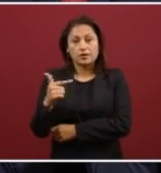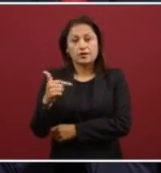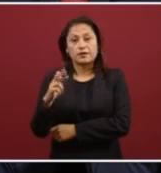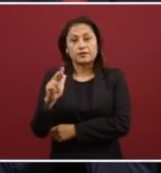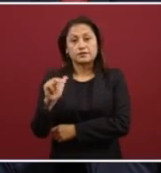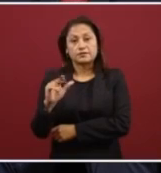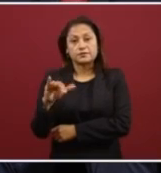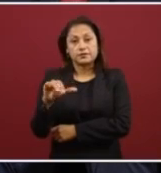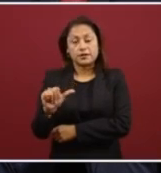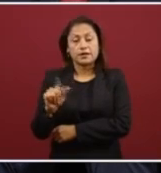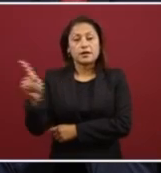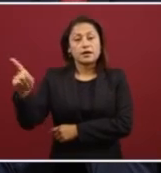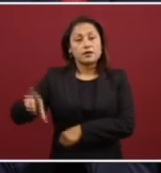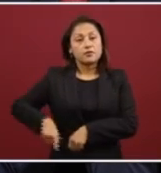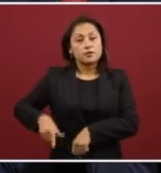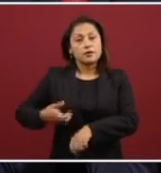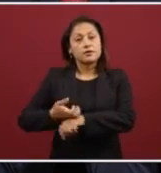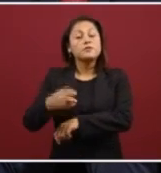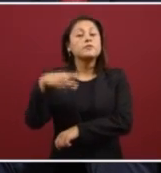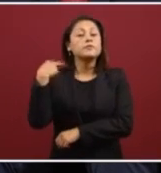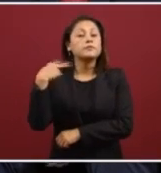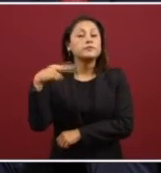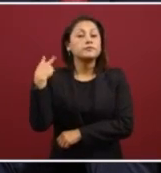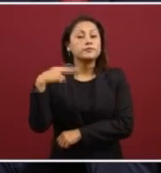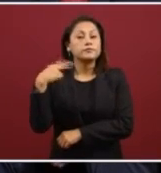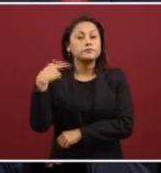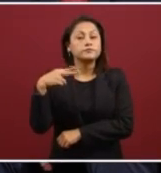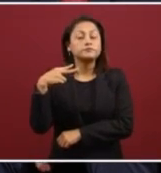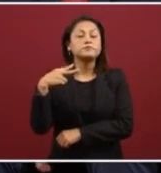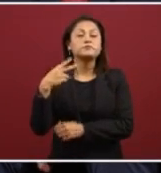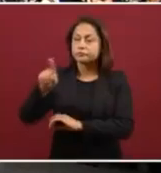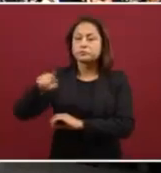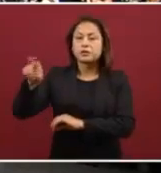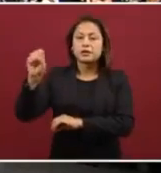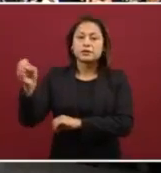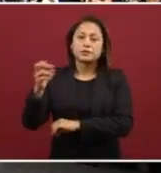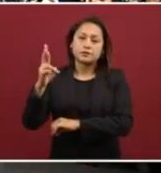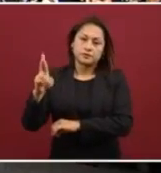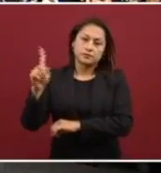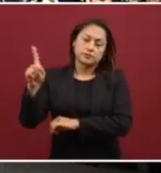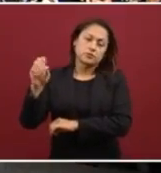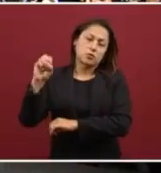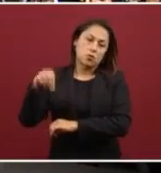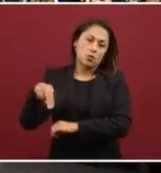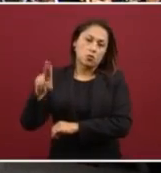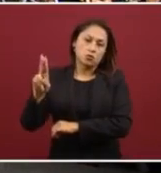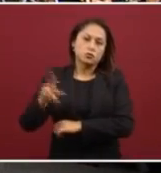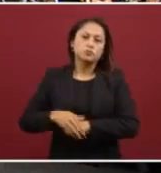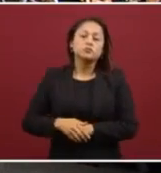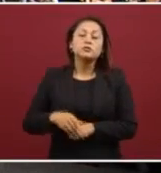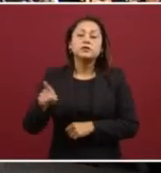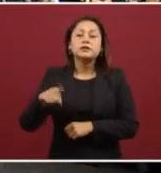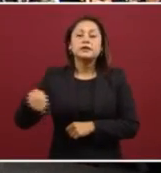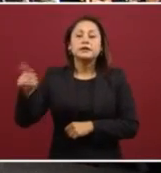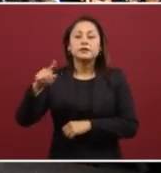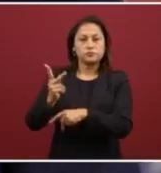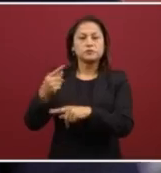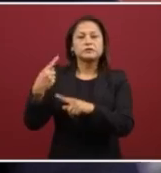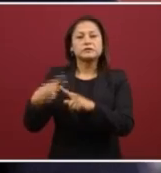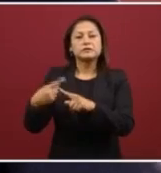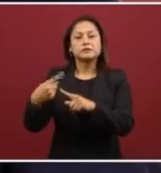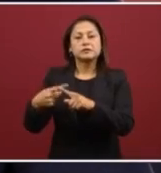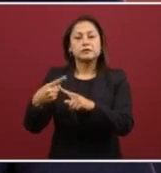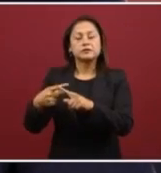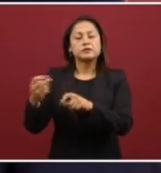expresaron su respaldo al plan del gobierno federal para enfrentar el flujo migratorio que pasa por sus estados finalmente